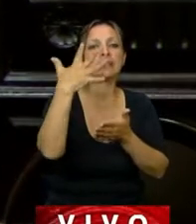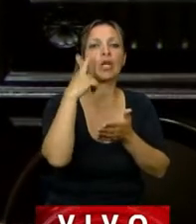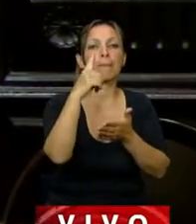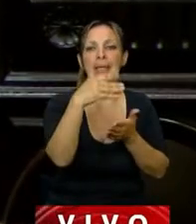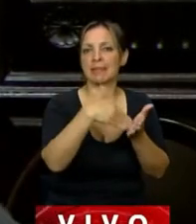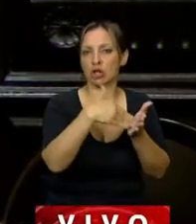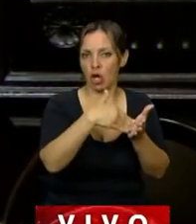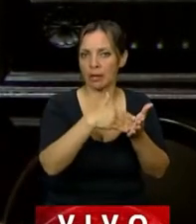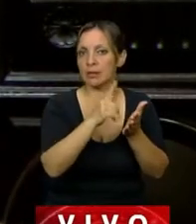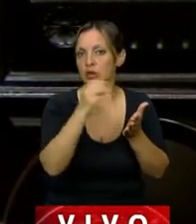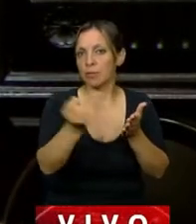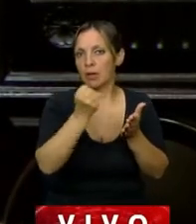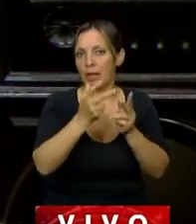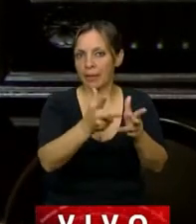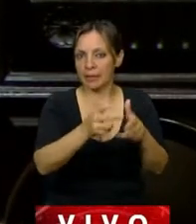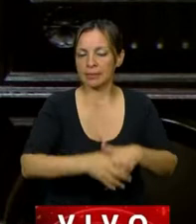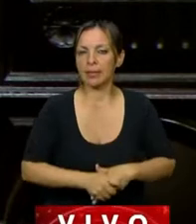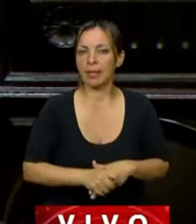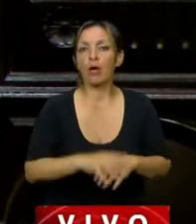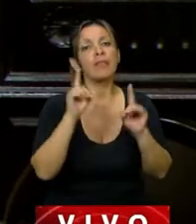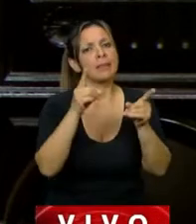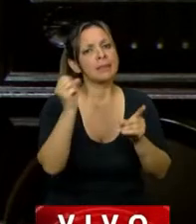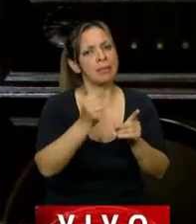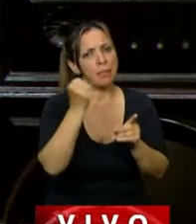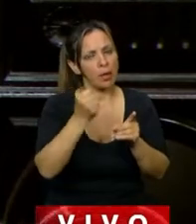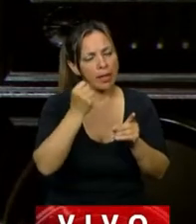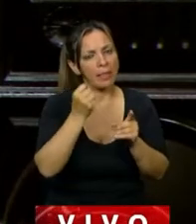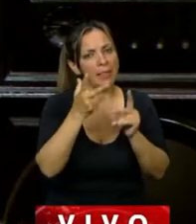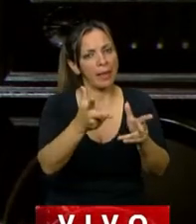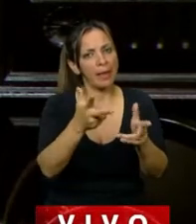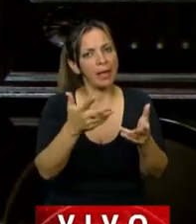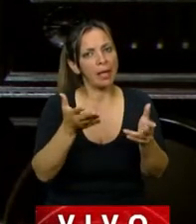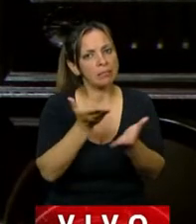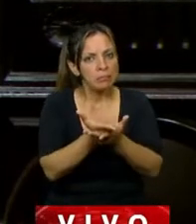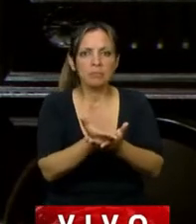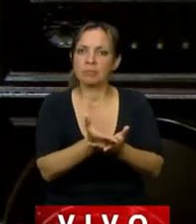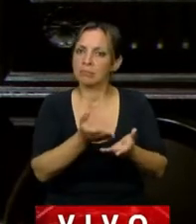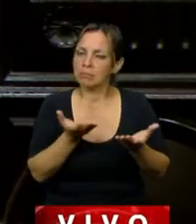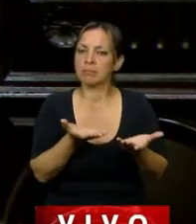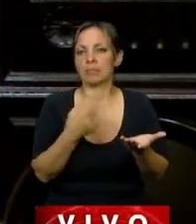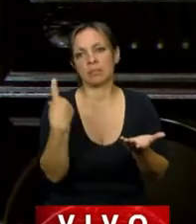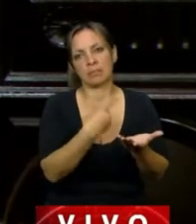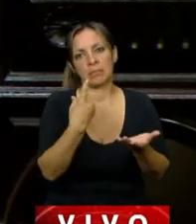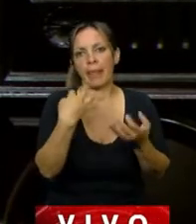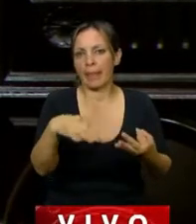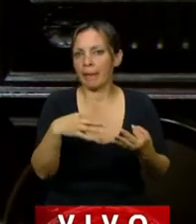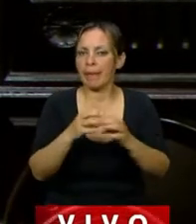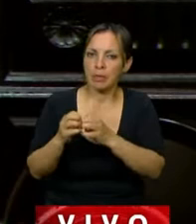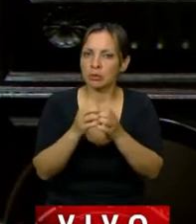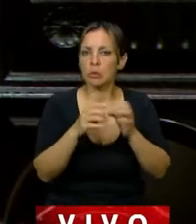vale destacarlo. También exhortar a que de una vez por todas tratemos una ley